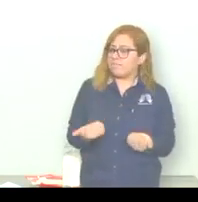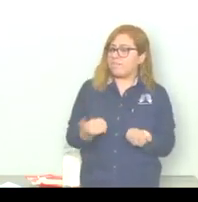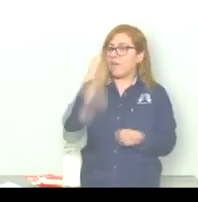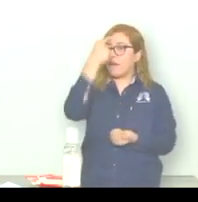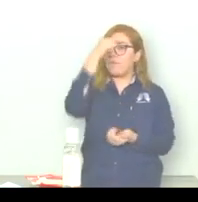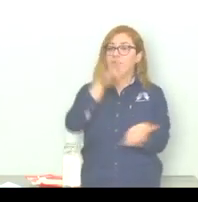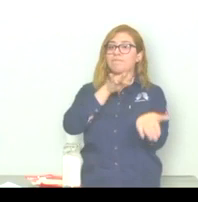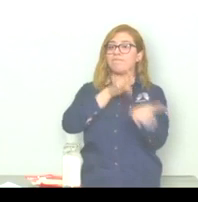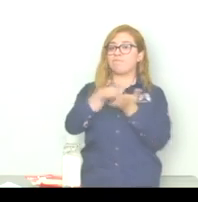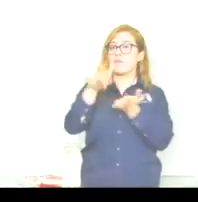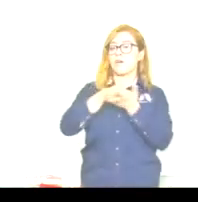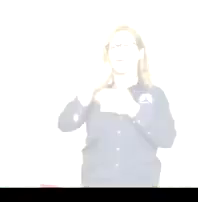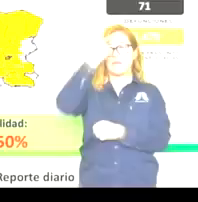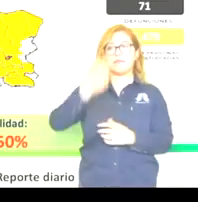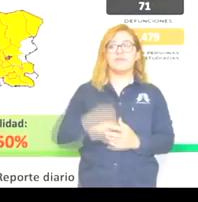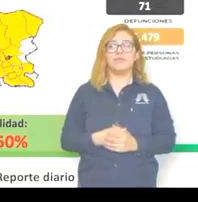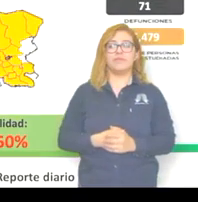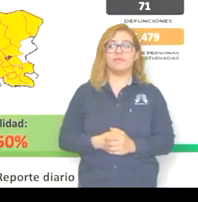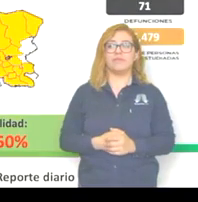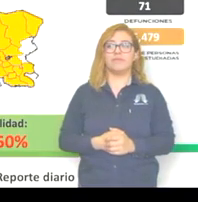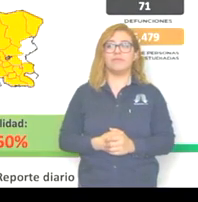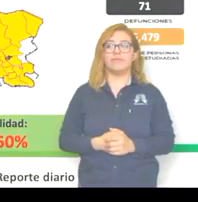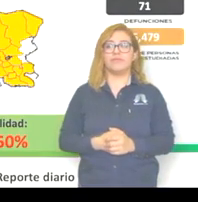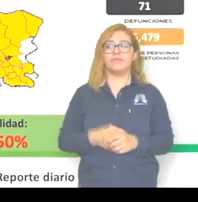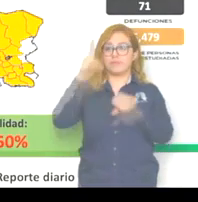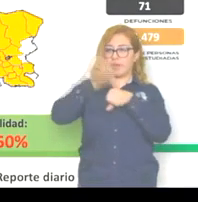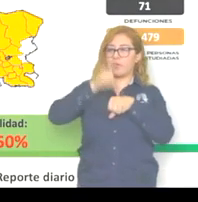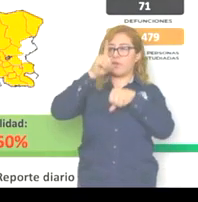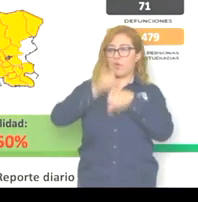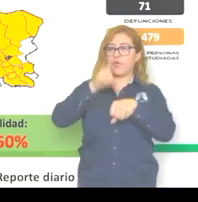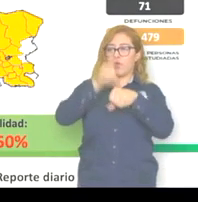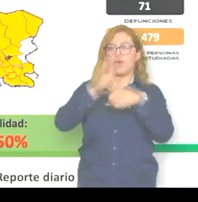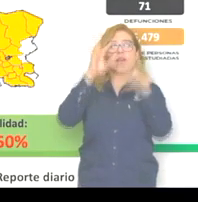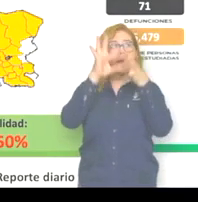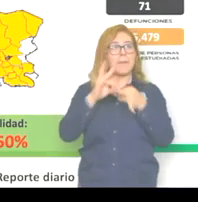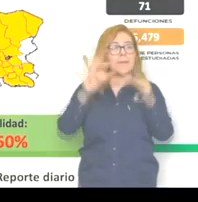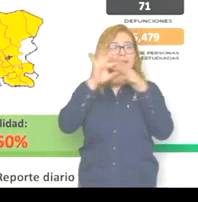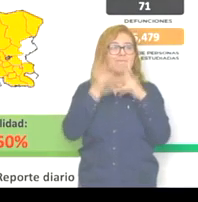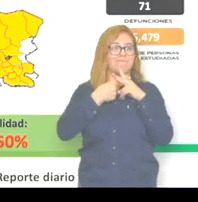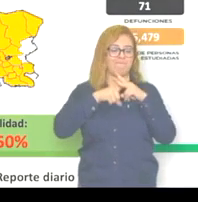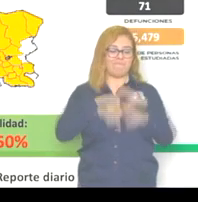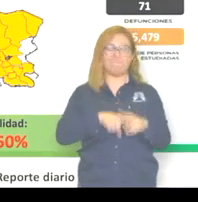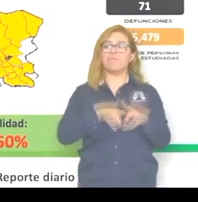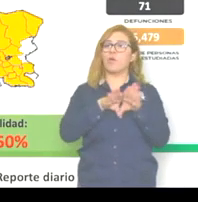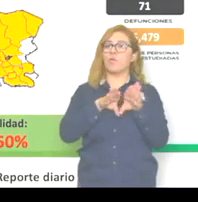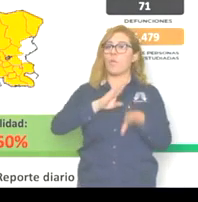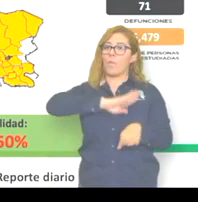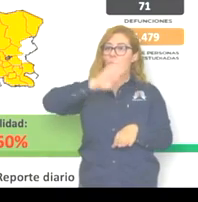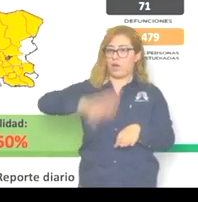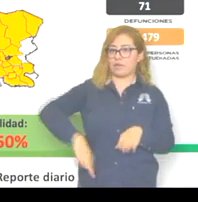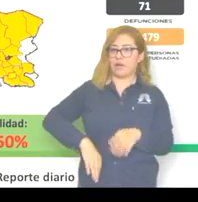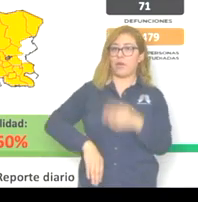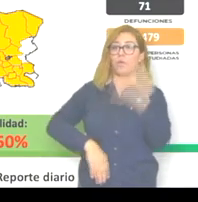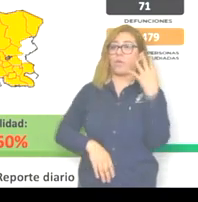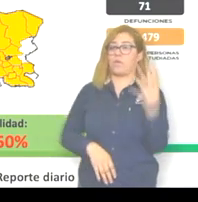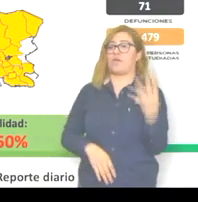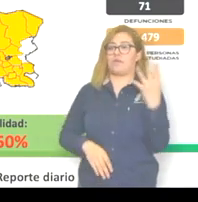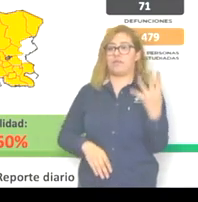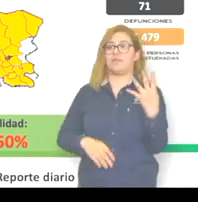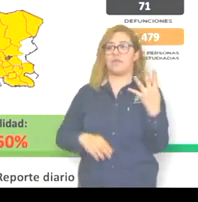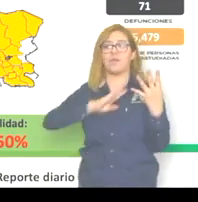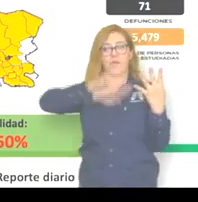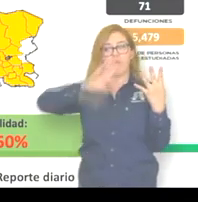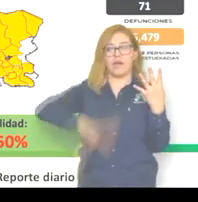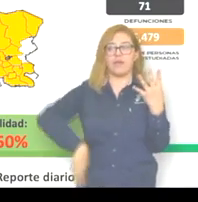beneficio de nuestra población. Y bueno, como todos los días, pues tenemos que empezar por el tema de las defunciones. Son 4